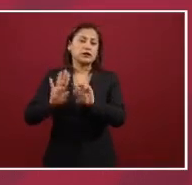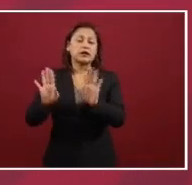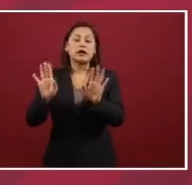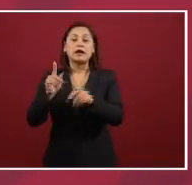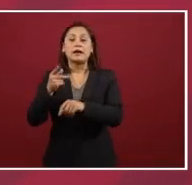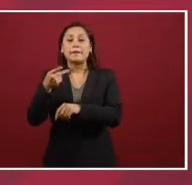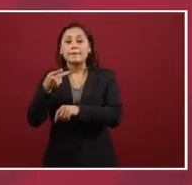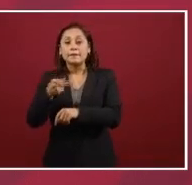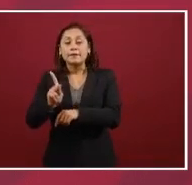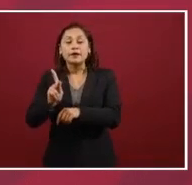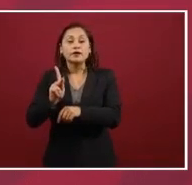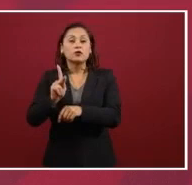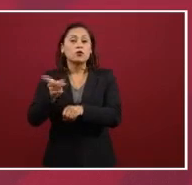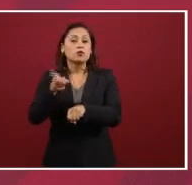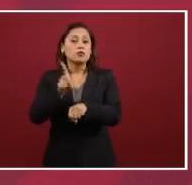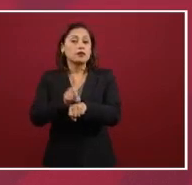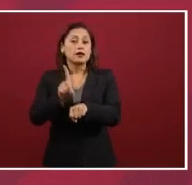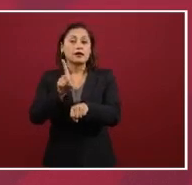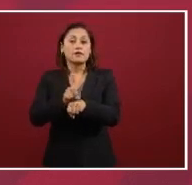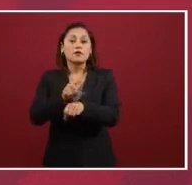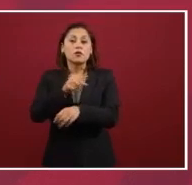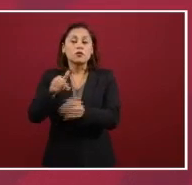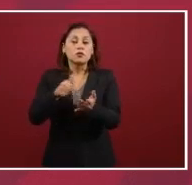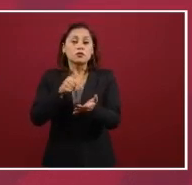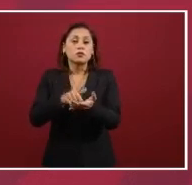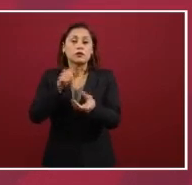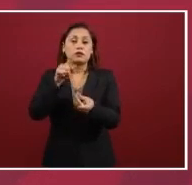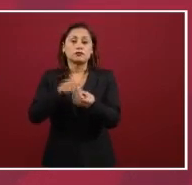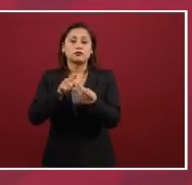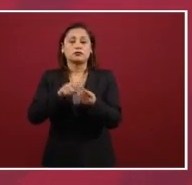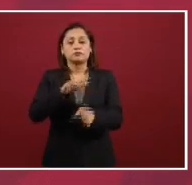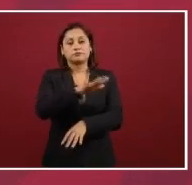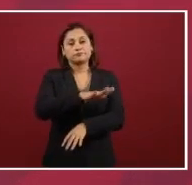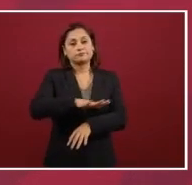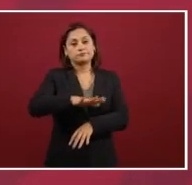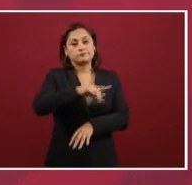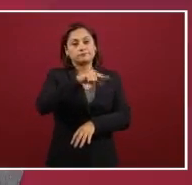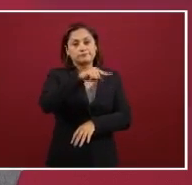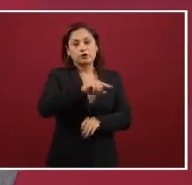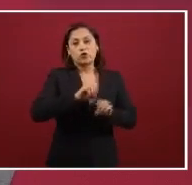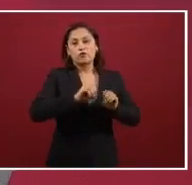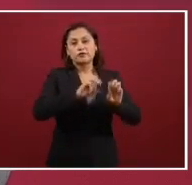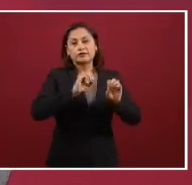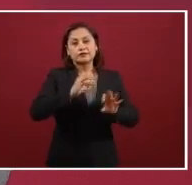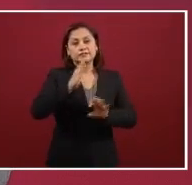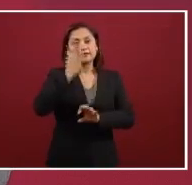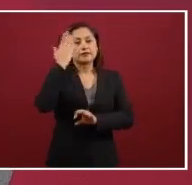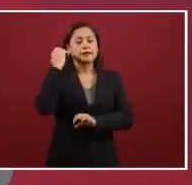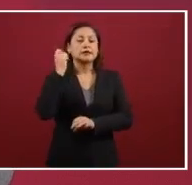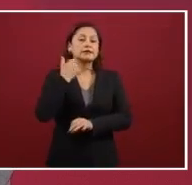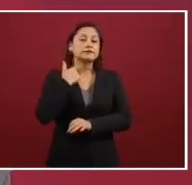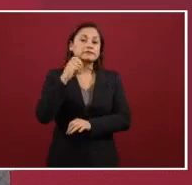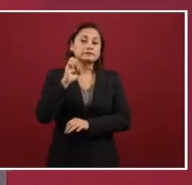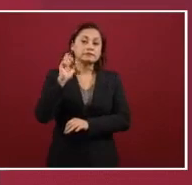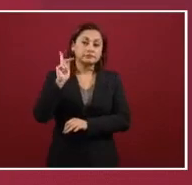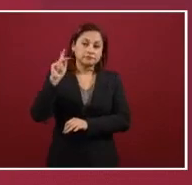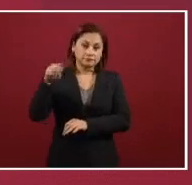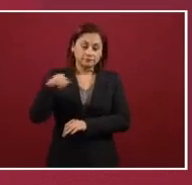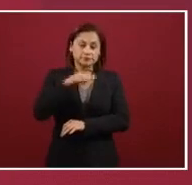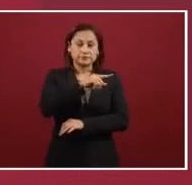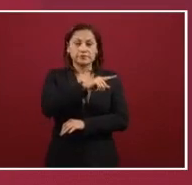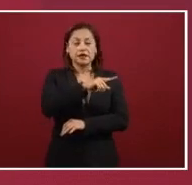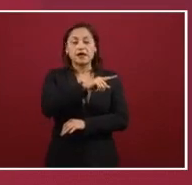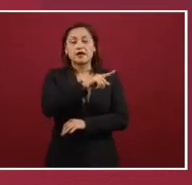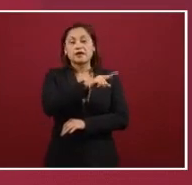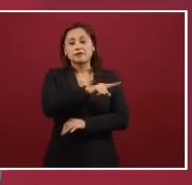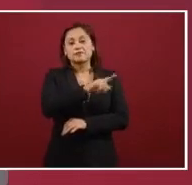era el Estado Mayor Presidencial. Es el área que se va a utilizar. Vamos a